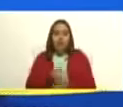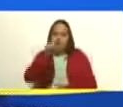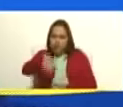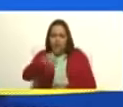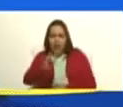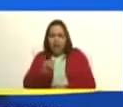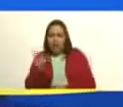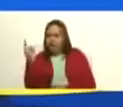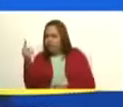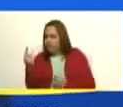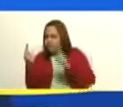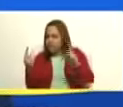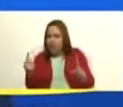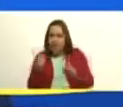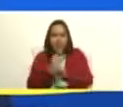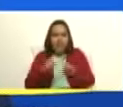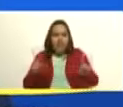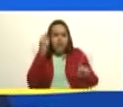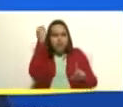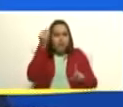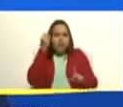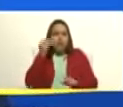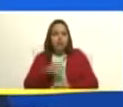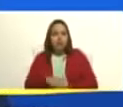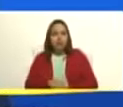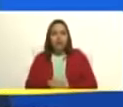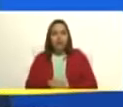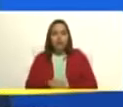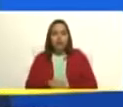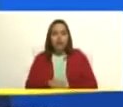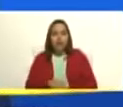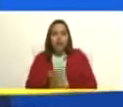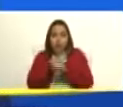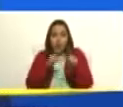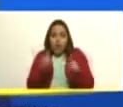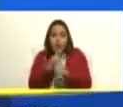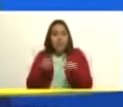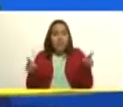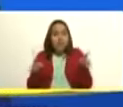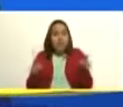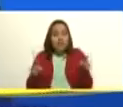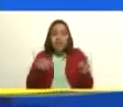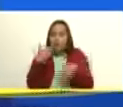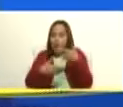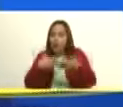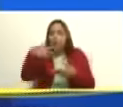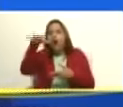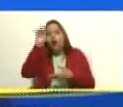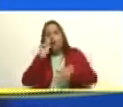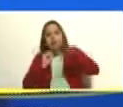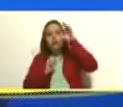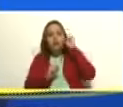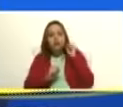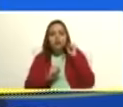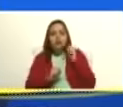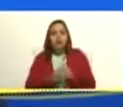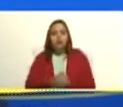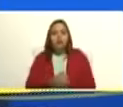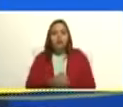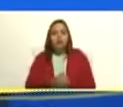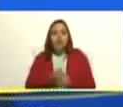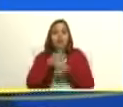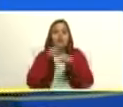las diferencias. Las diferencias son los que nos van nutriendo. La diversidad nutre al ser